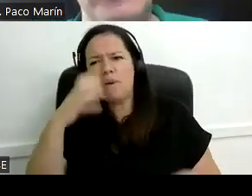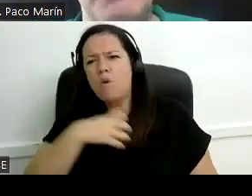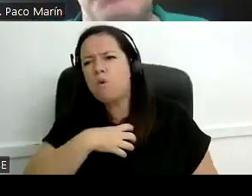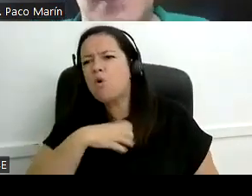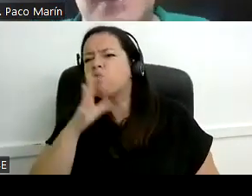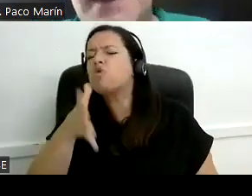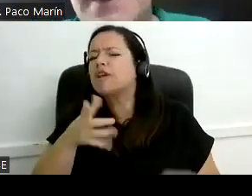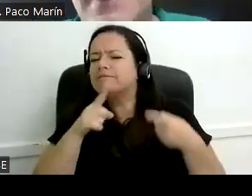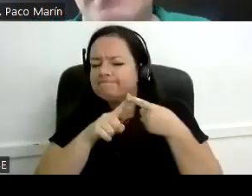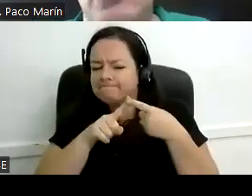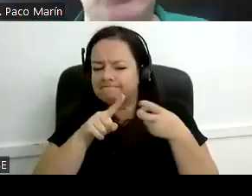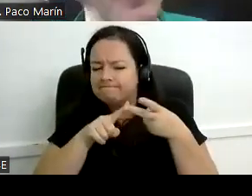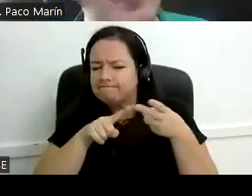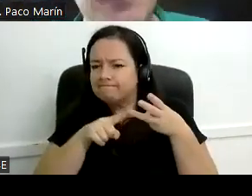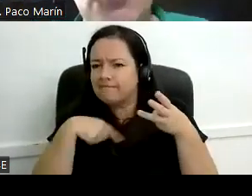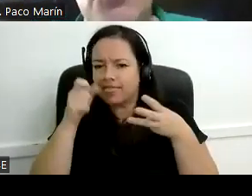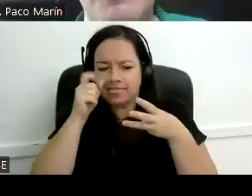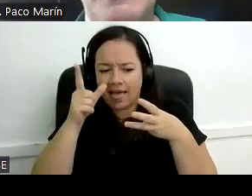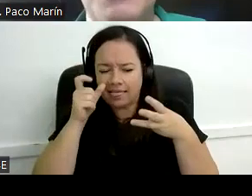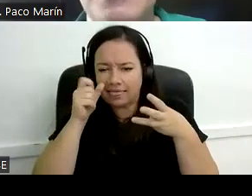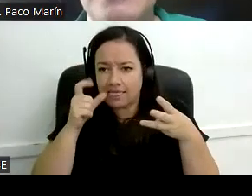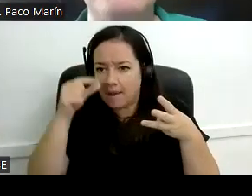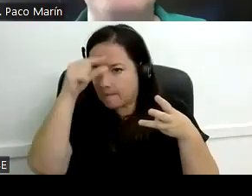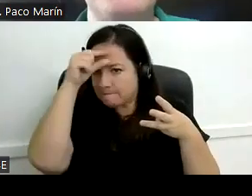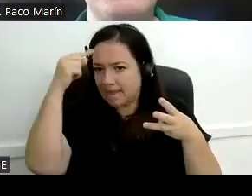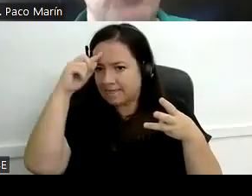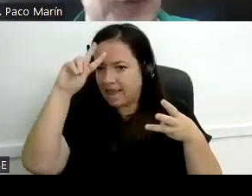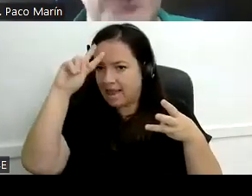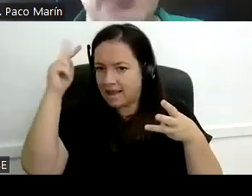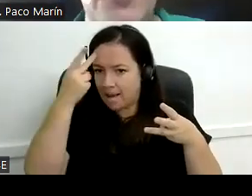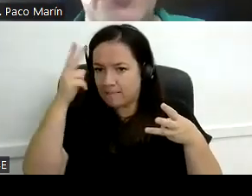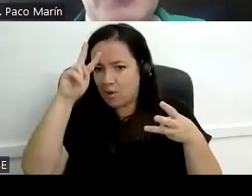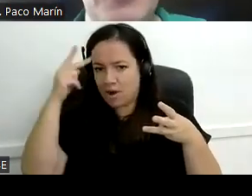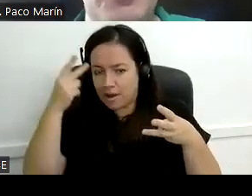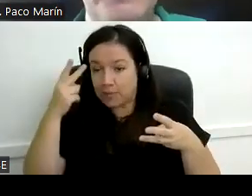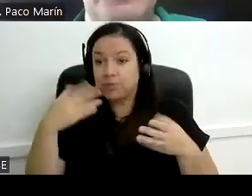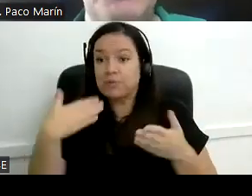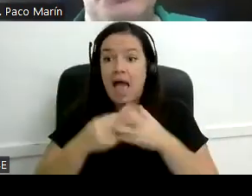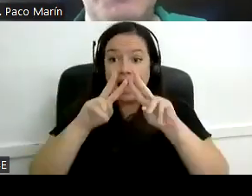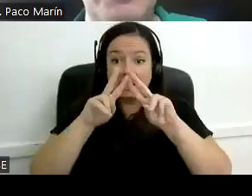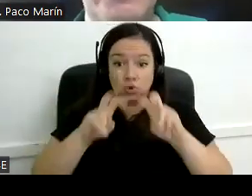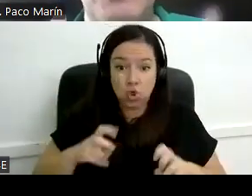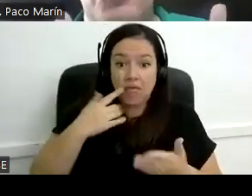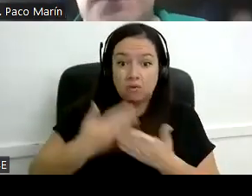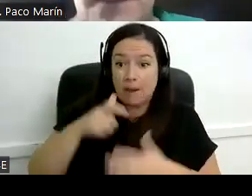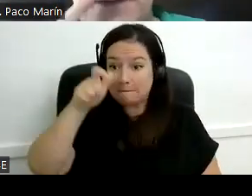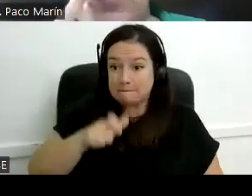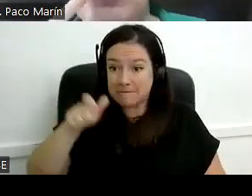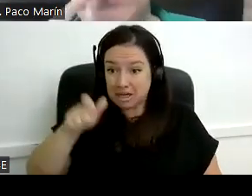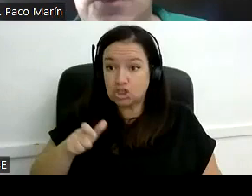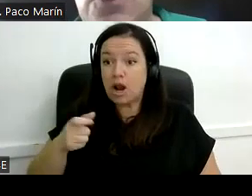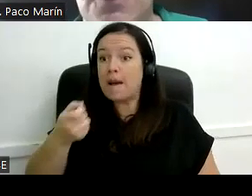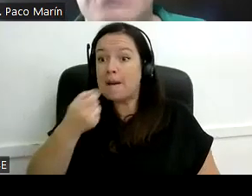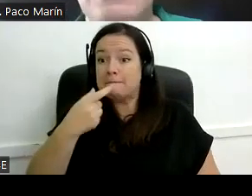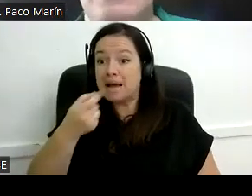cambios a nivel de nuestros pensamientos, fundamentalmente. Un estudio ha demostrado que el 27% de las personas mayores que tomaban somníferos